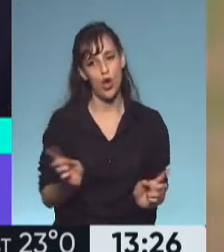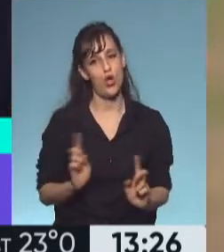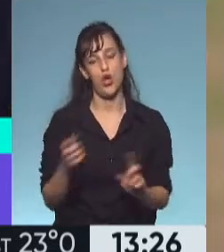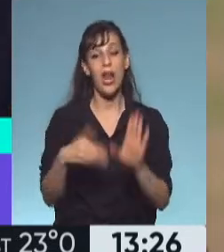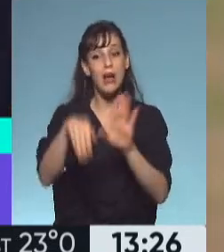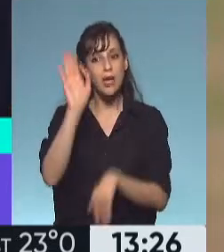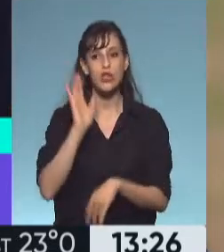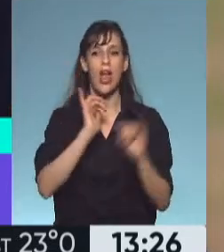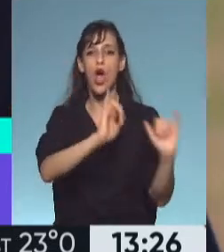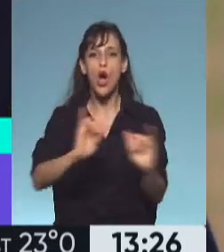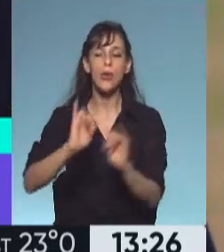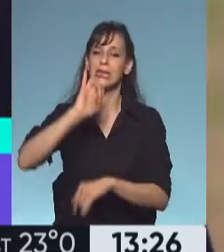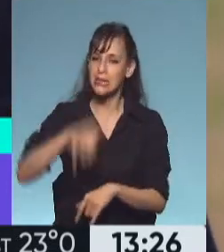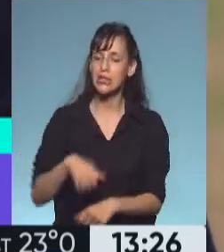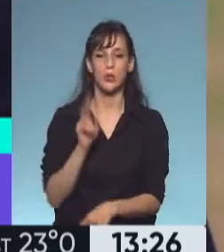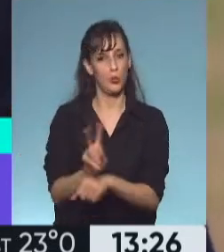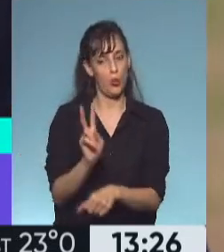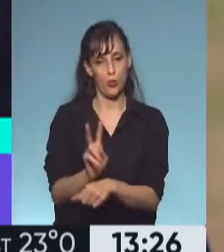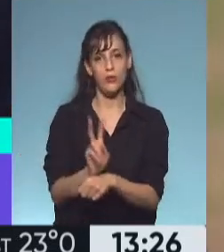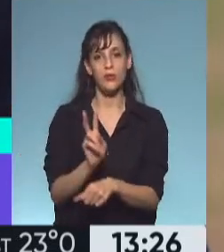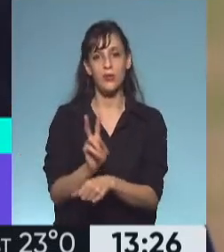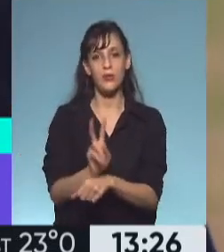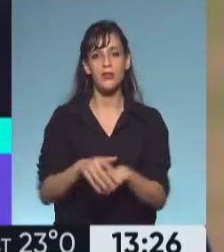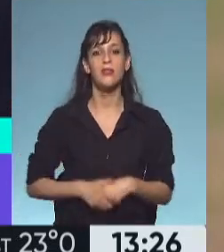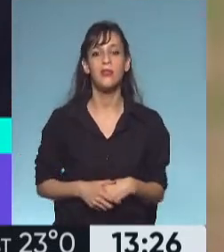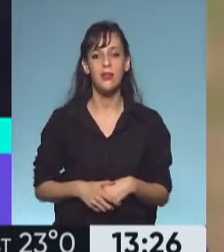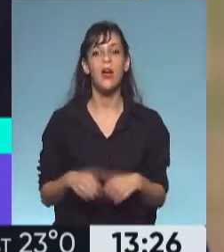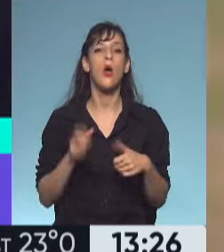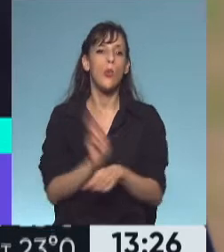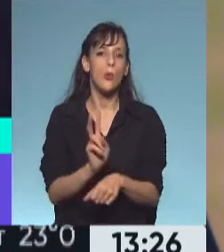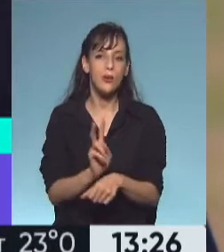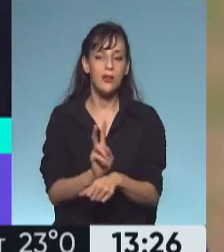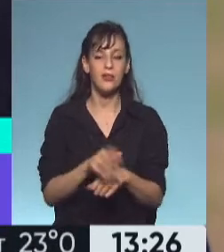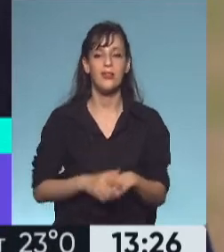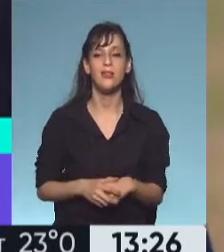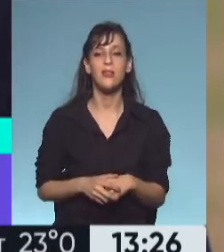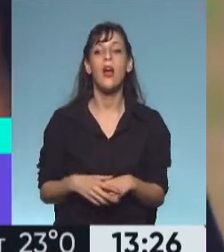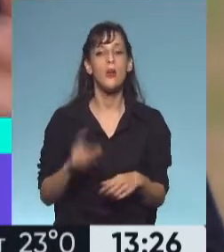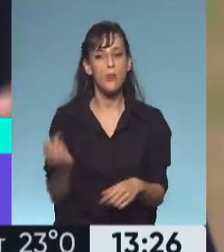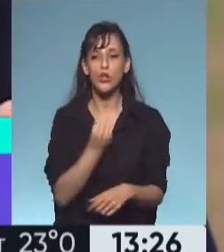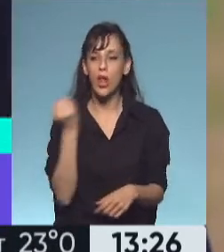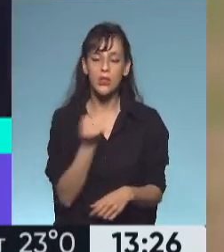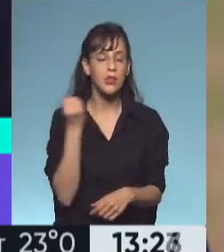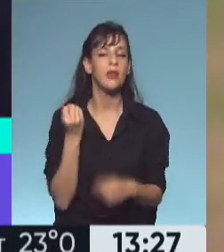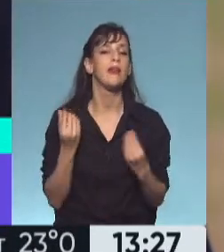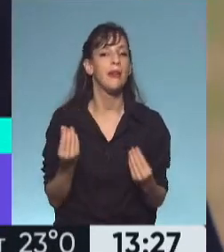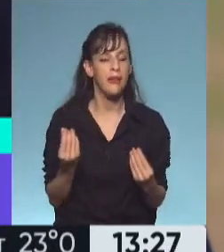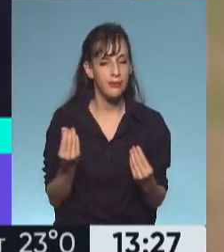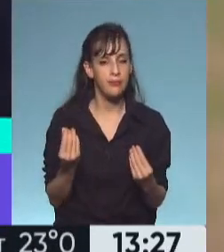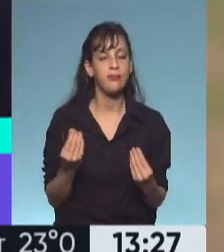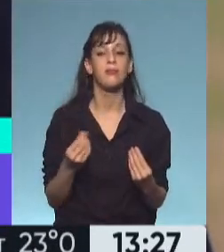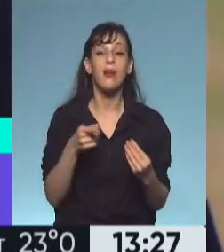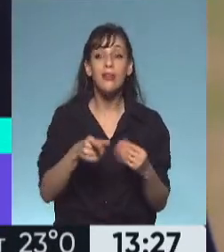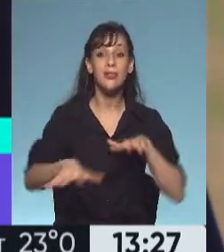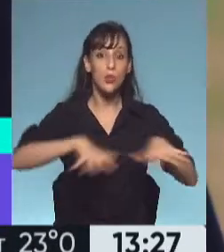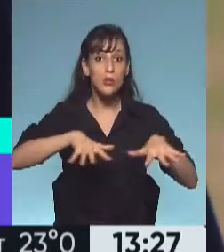se cuida, busca hacer eso, pero sí, te decía, me parece que es importante ver esto, de no hacer de este tipo de